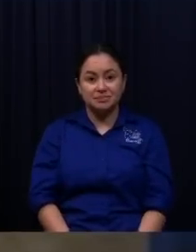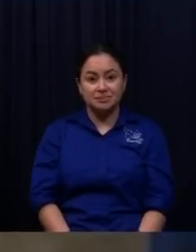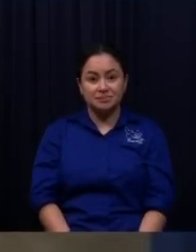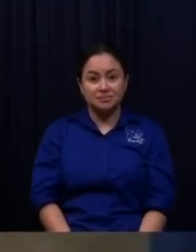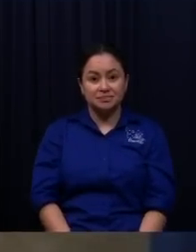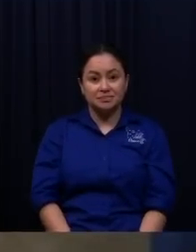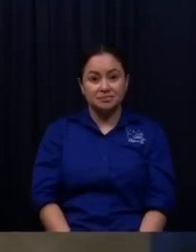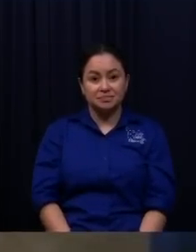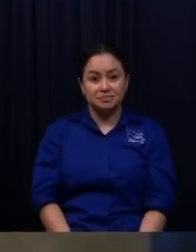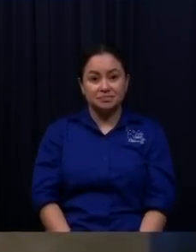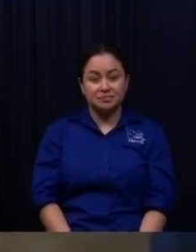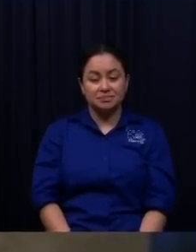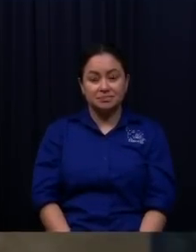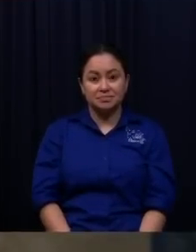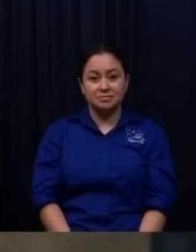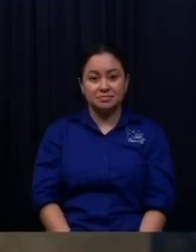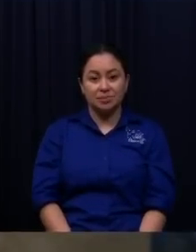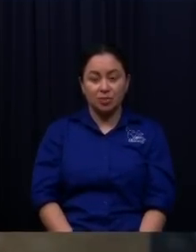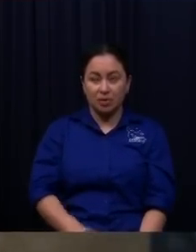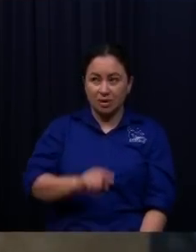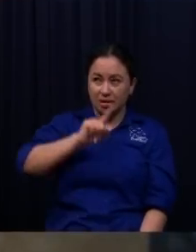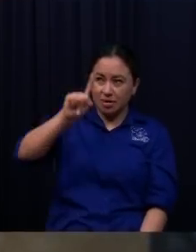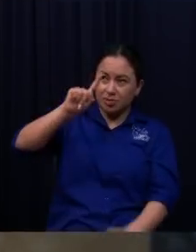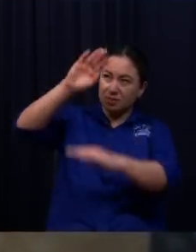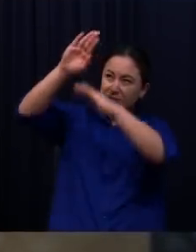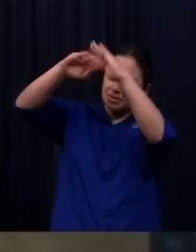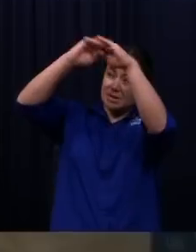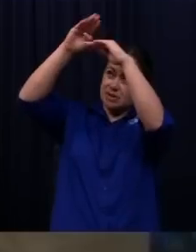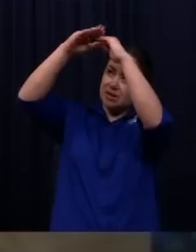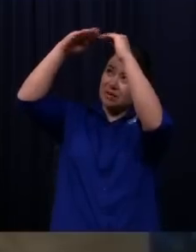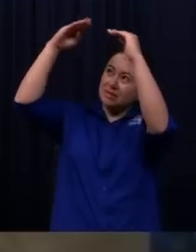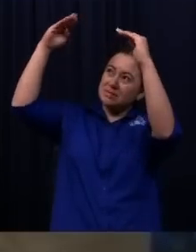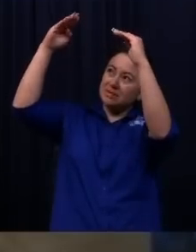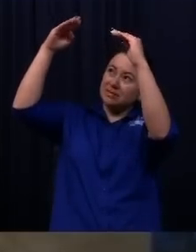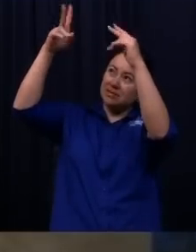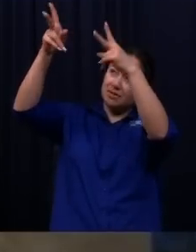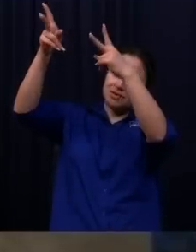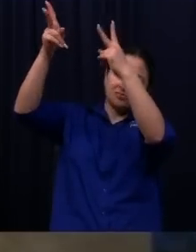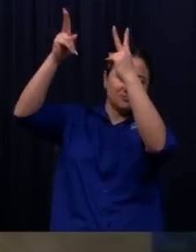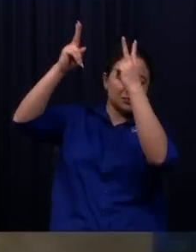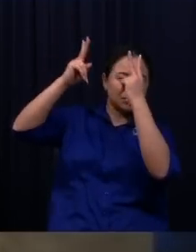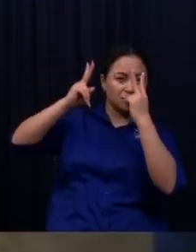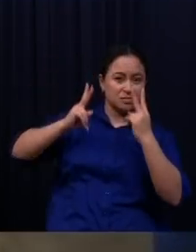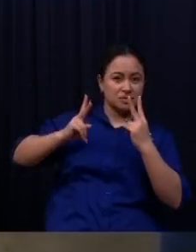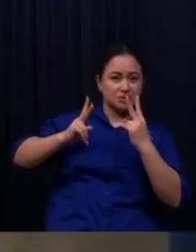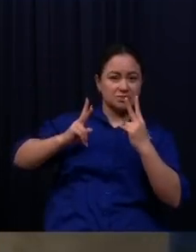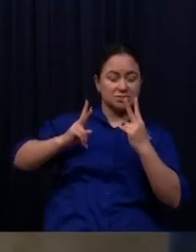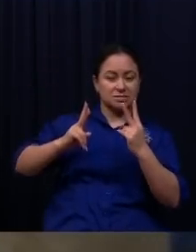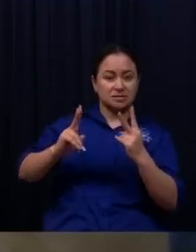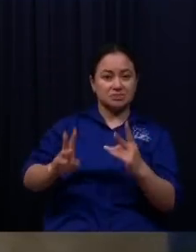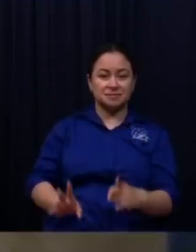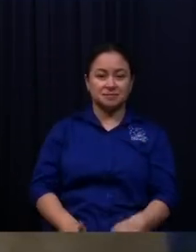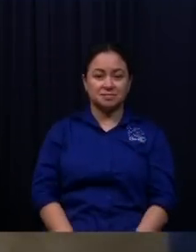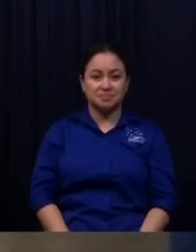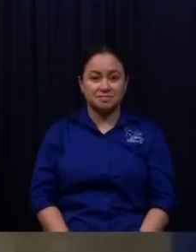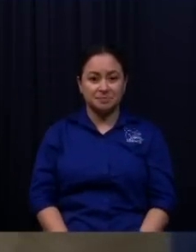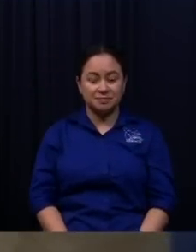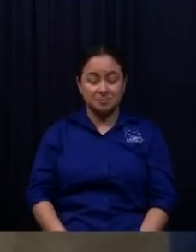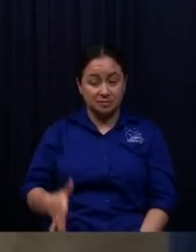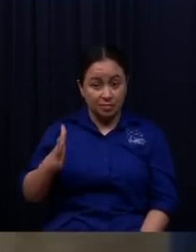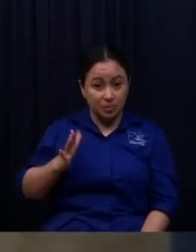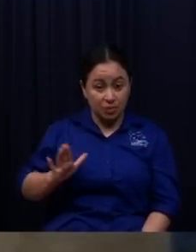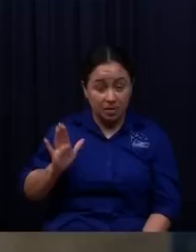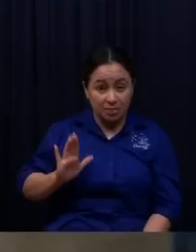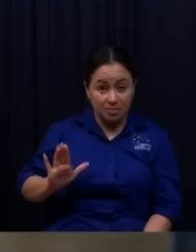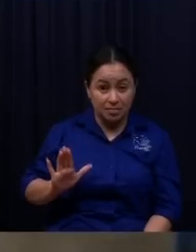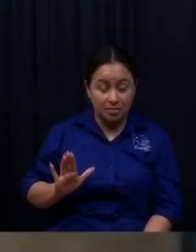exportado de allá. Por eso dice la Biblia que la mujer virtuosa, la cual es la iglesia, trae su pan desde